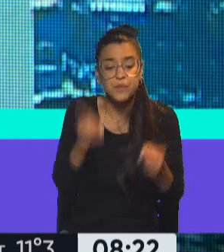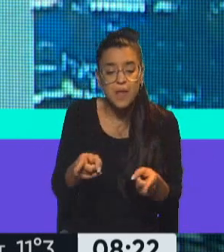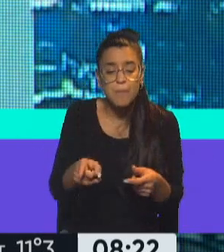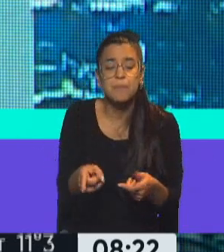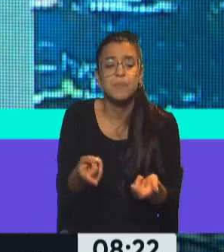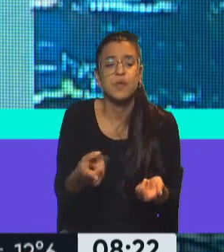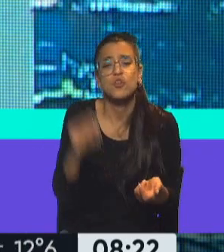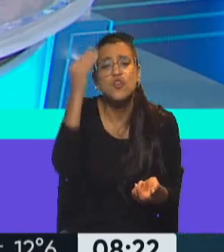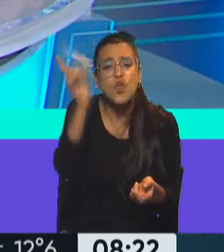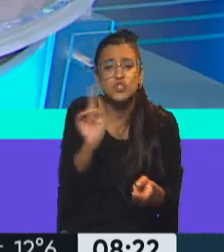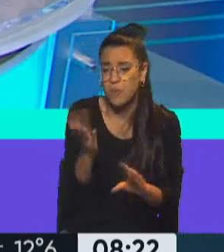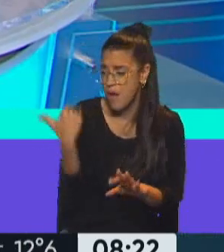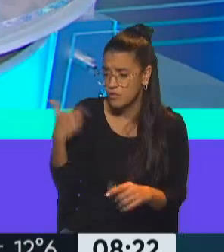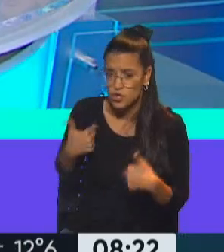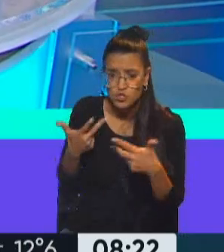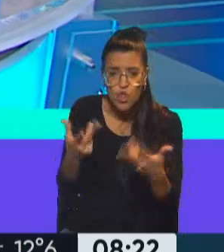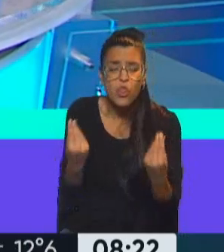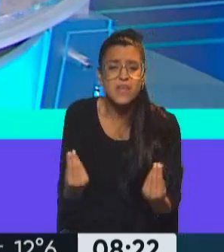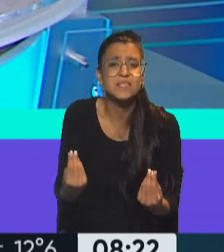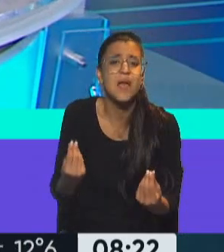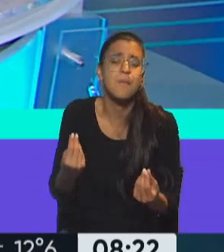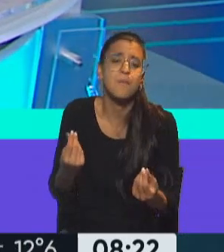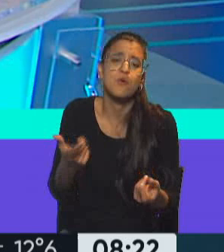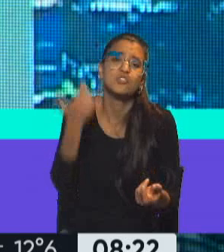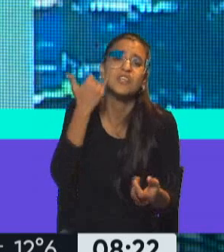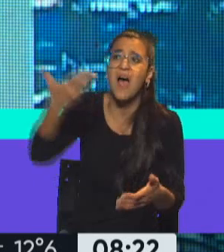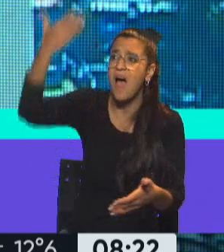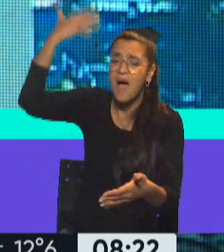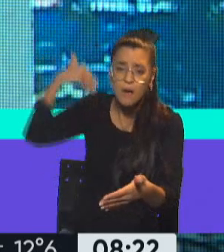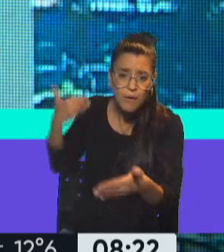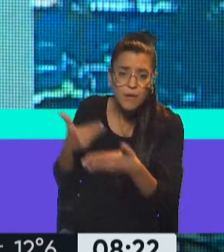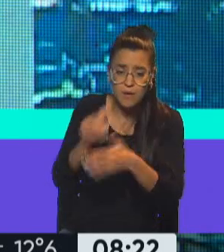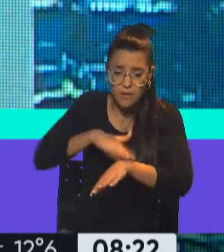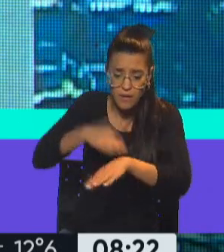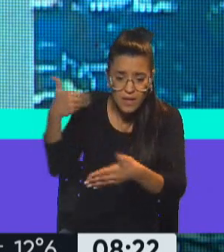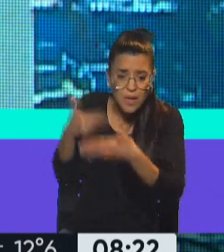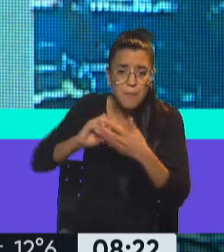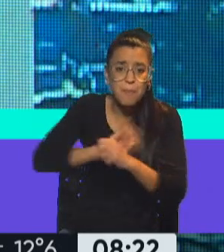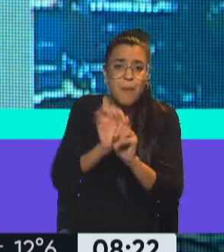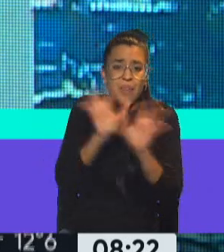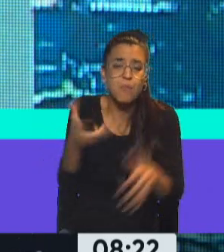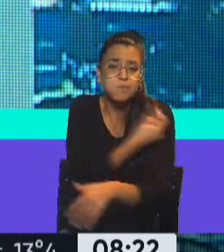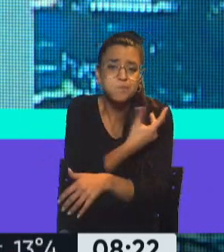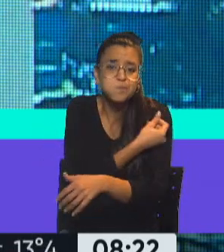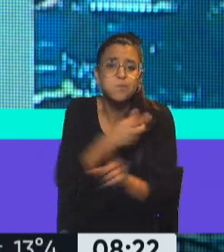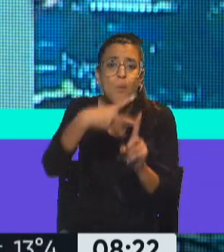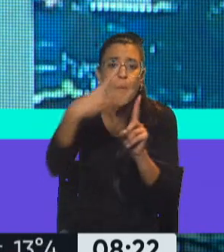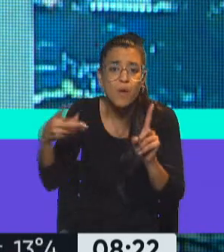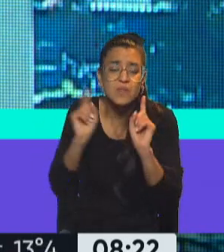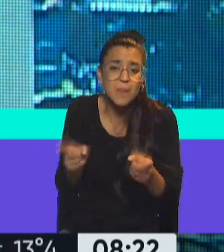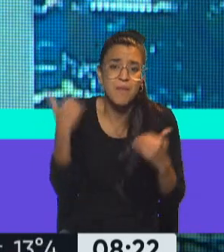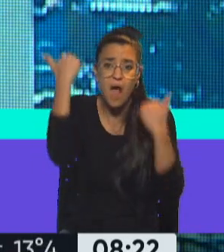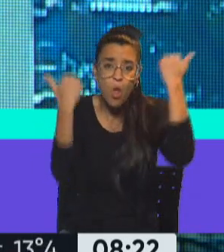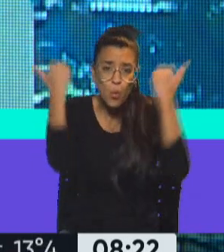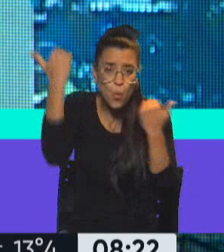no nos olvidemos lo que decía recién, la amplia experiencia que tenemos hasta ahora, en el corto tiempo que tiene la pandemia, del uso de esta vacuna también en adultos,